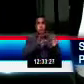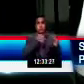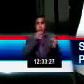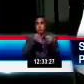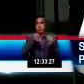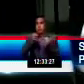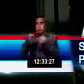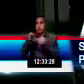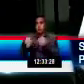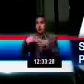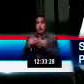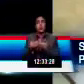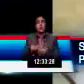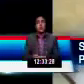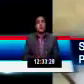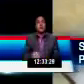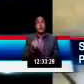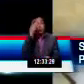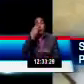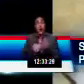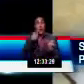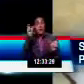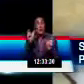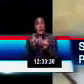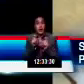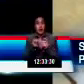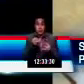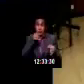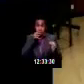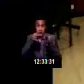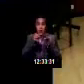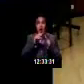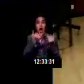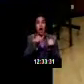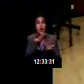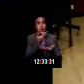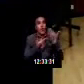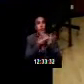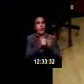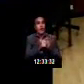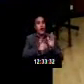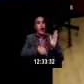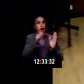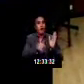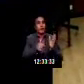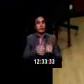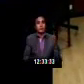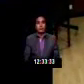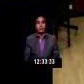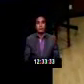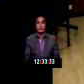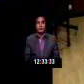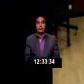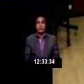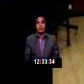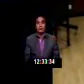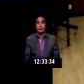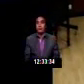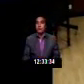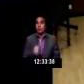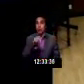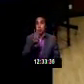lo expuesto por Fiscalía y Procuraduría anoche. El mismo tiempo también le dio a los abogados de